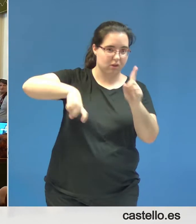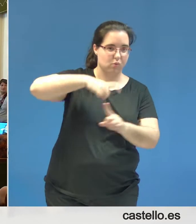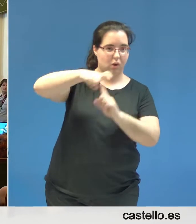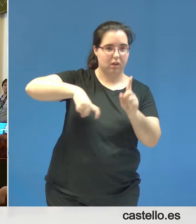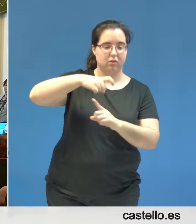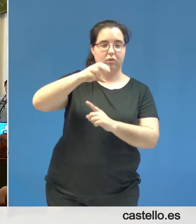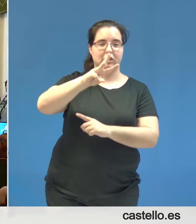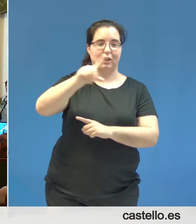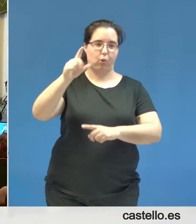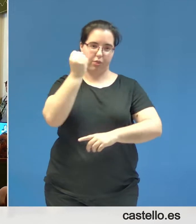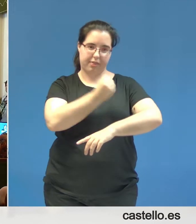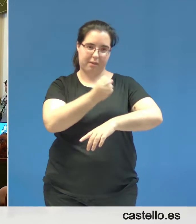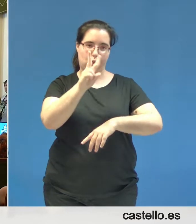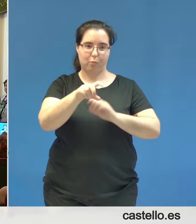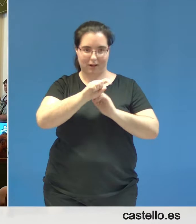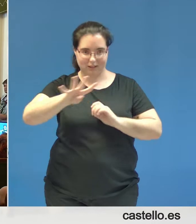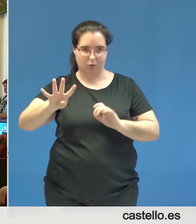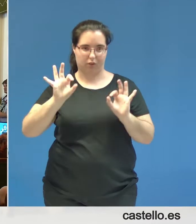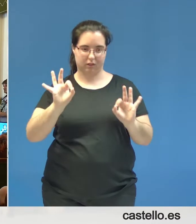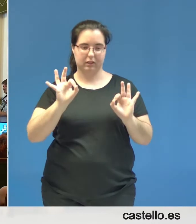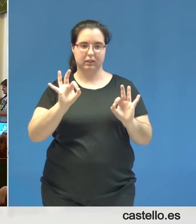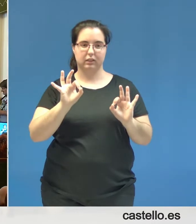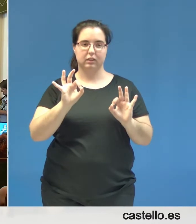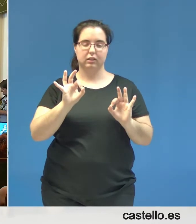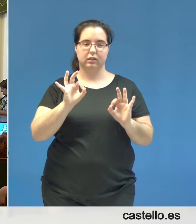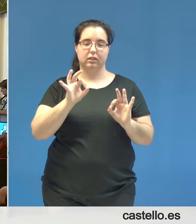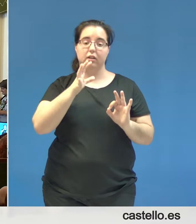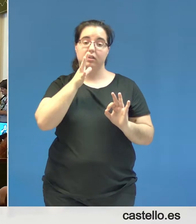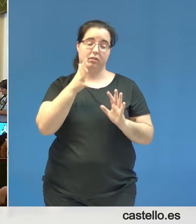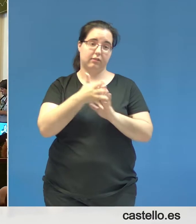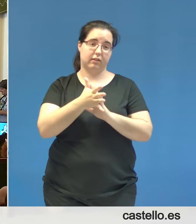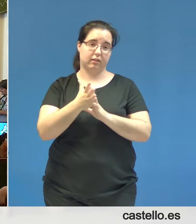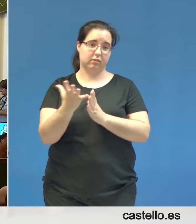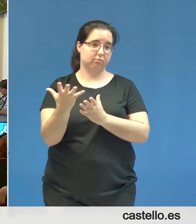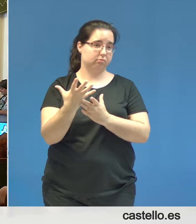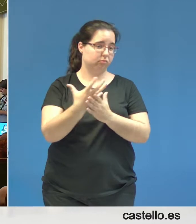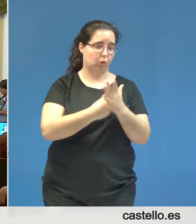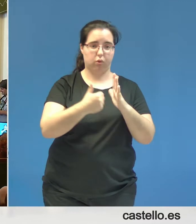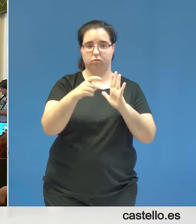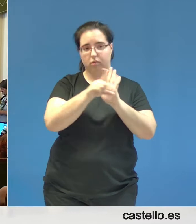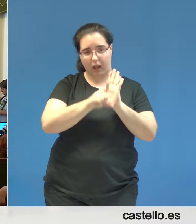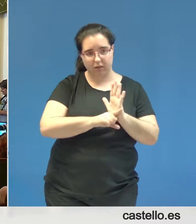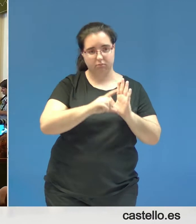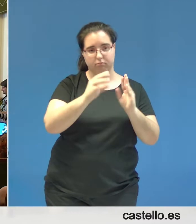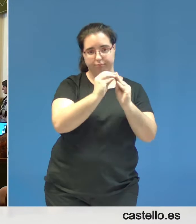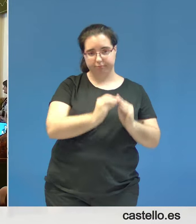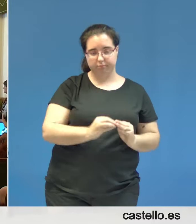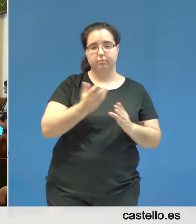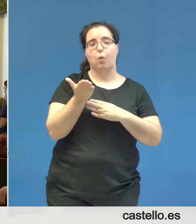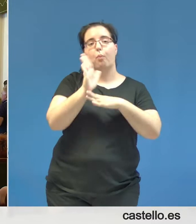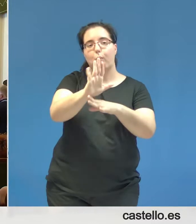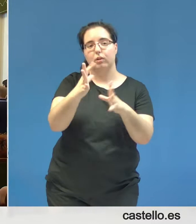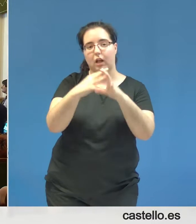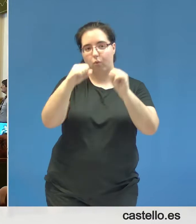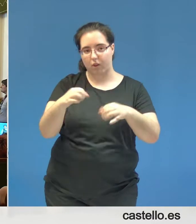de diciembre de 2014, referida a la anualidad 2015. Por todo ello, de conformidad con lo establecido en los preceptos legales, se propone los siguientes acuerdos.